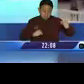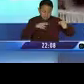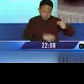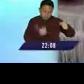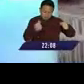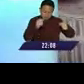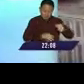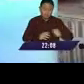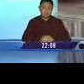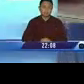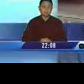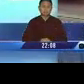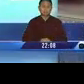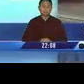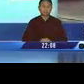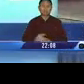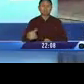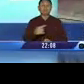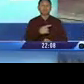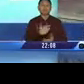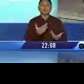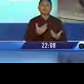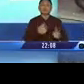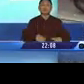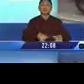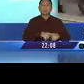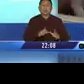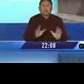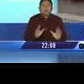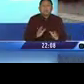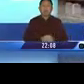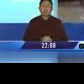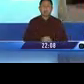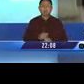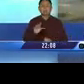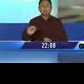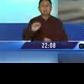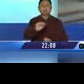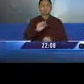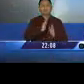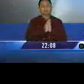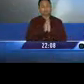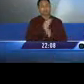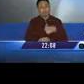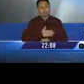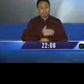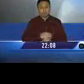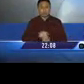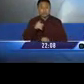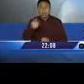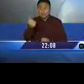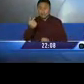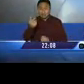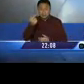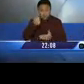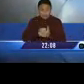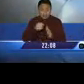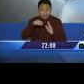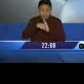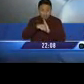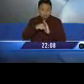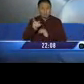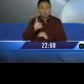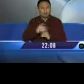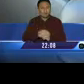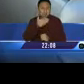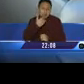dinero. De los delincuentes se desconoce su paradero. Se hace un llamado a la ciudadanía a que no saque dinero en efectivo del banco, que